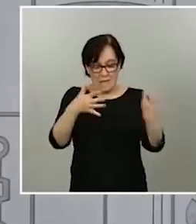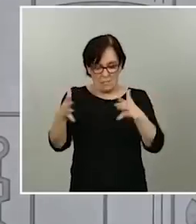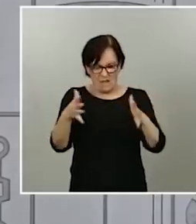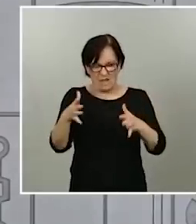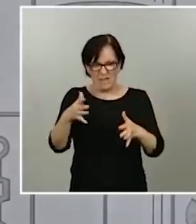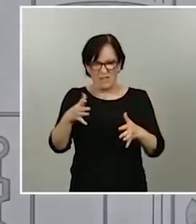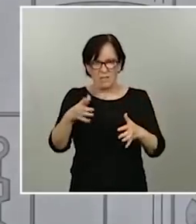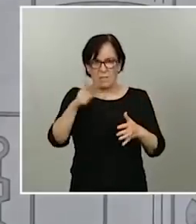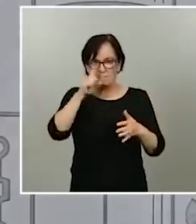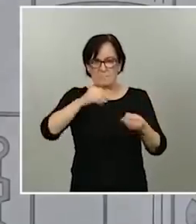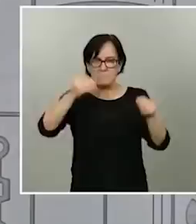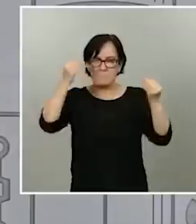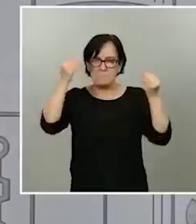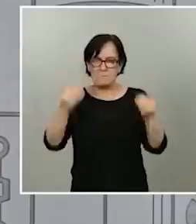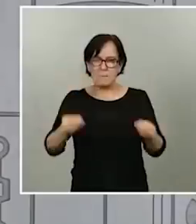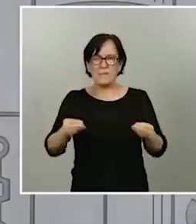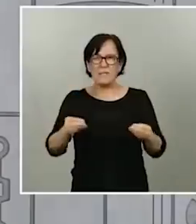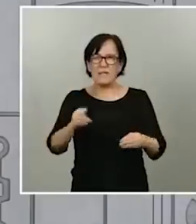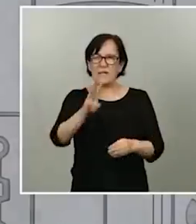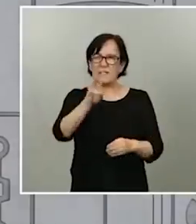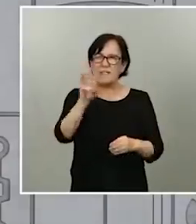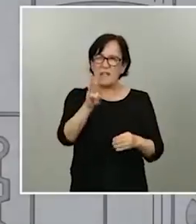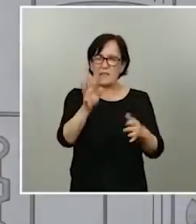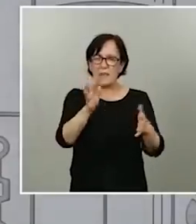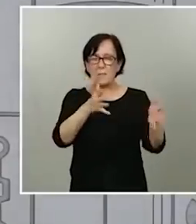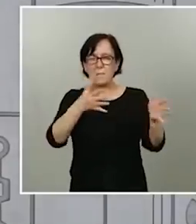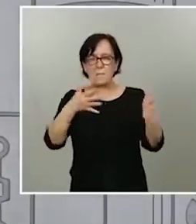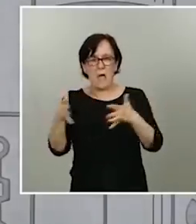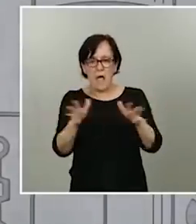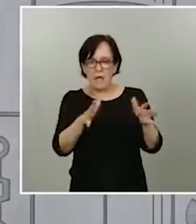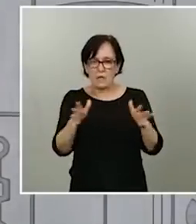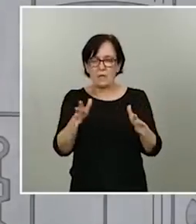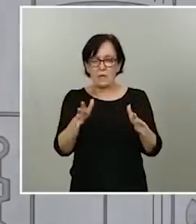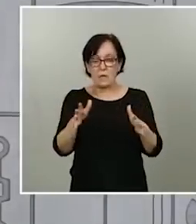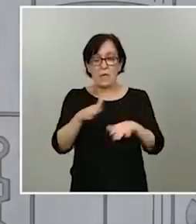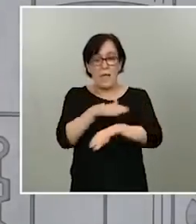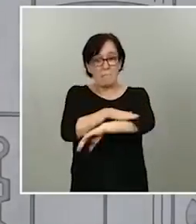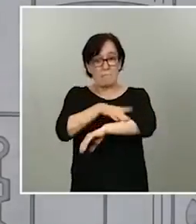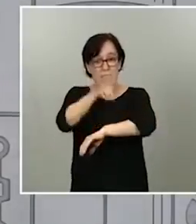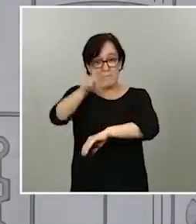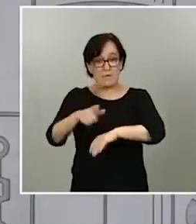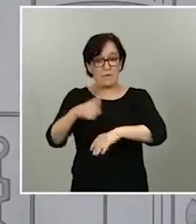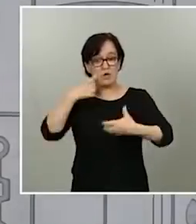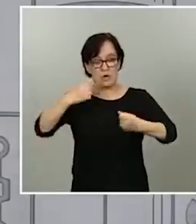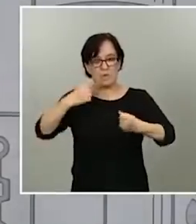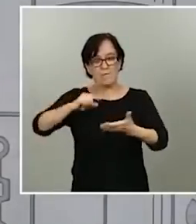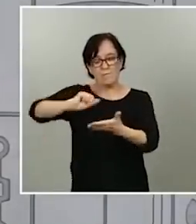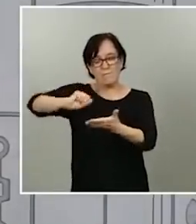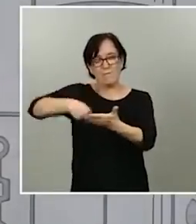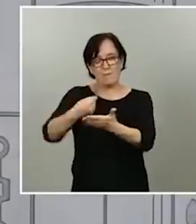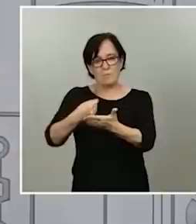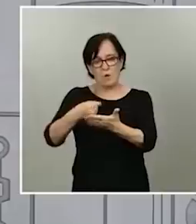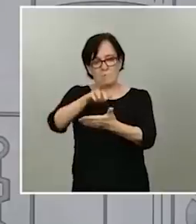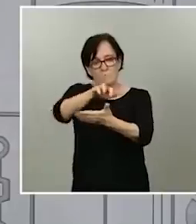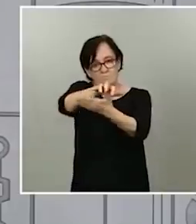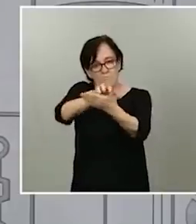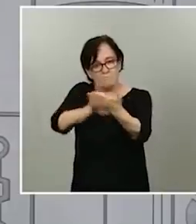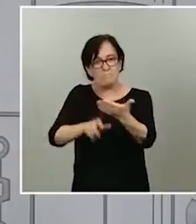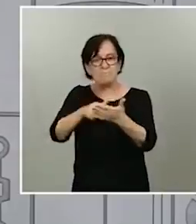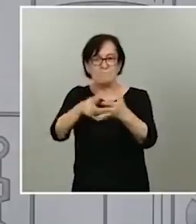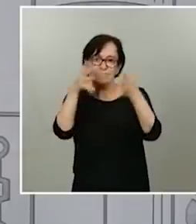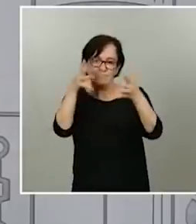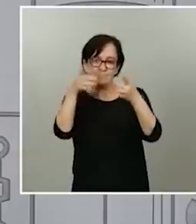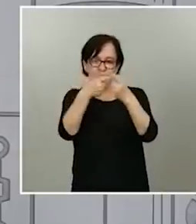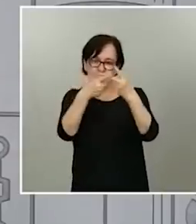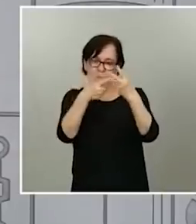que estos son matemáticas, y si alguien considera que esto no es así, que o no sabe sumar o no sabe un